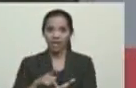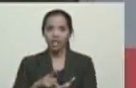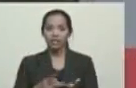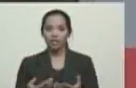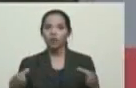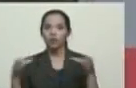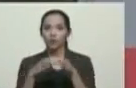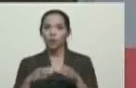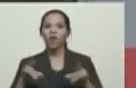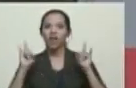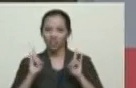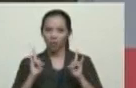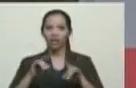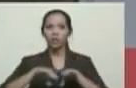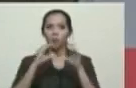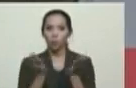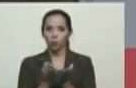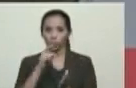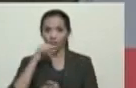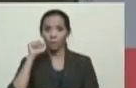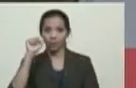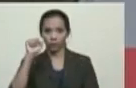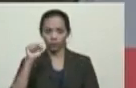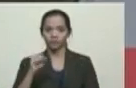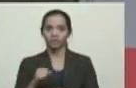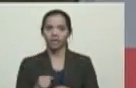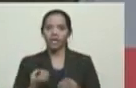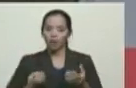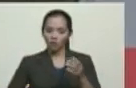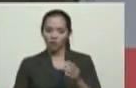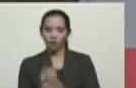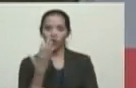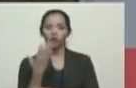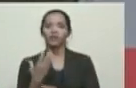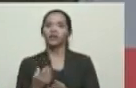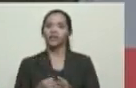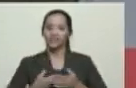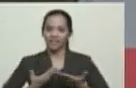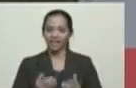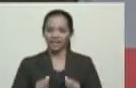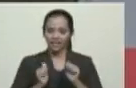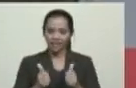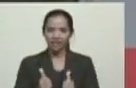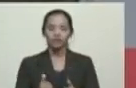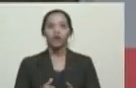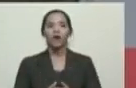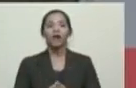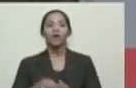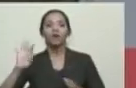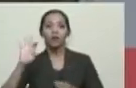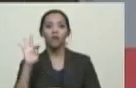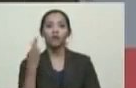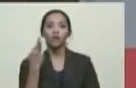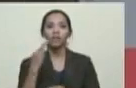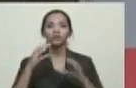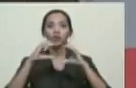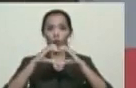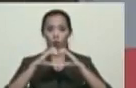Nicolás Maduro, bueno, funda, le da inicio pues a lo que es la Fundación Corazón